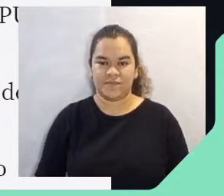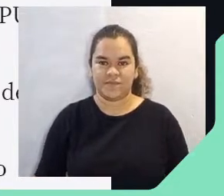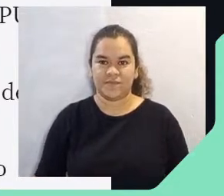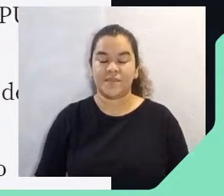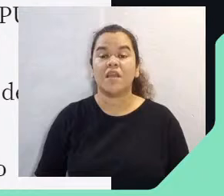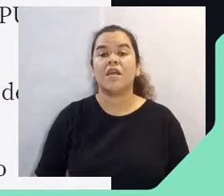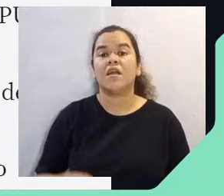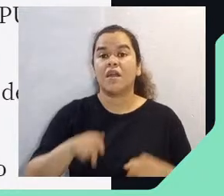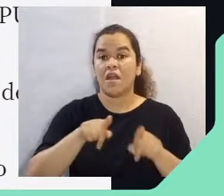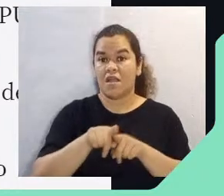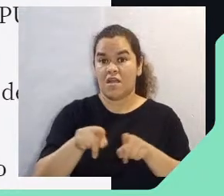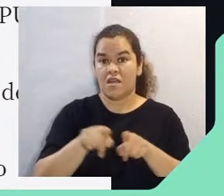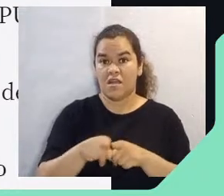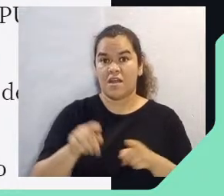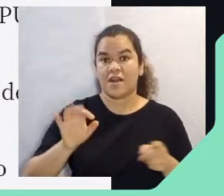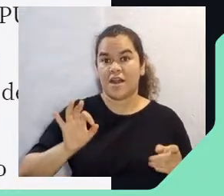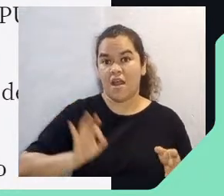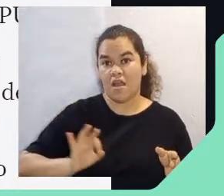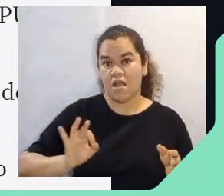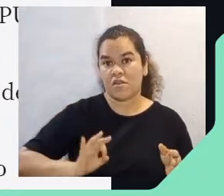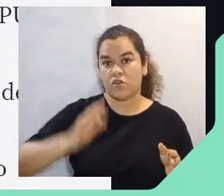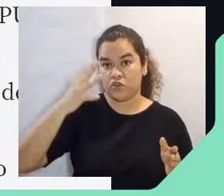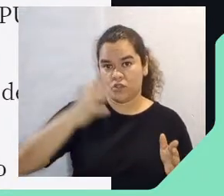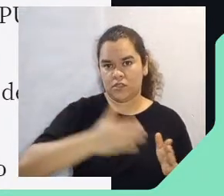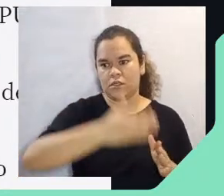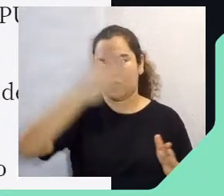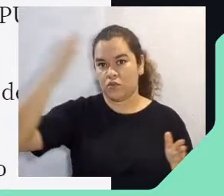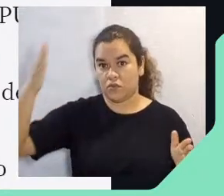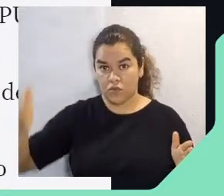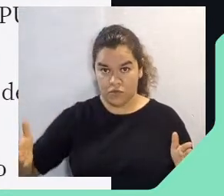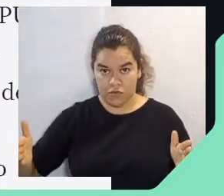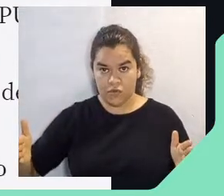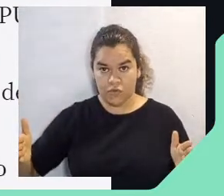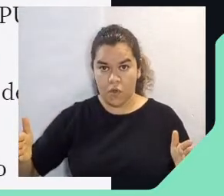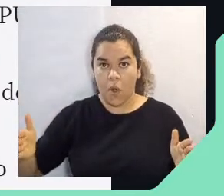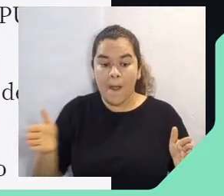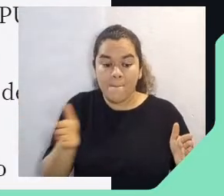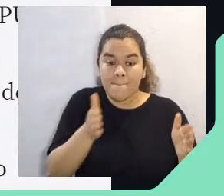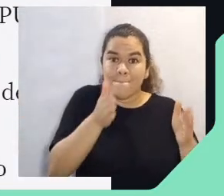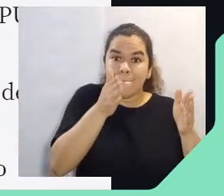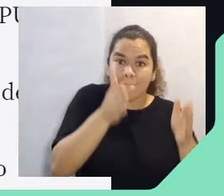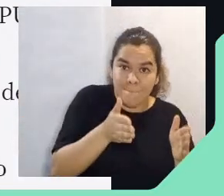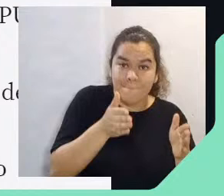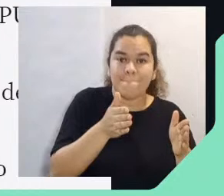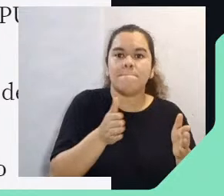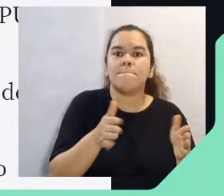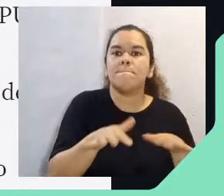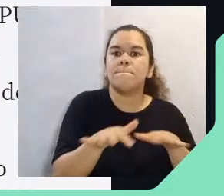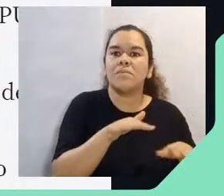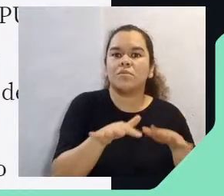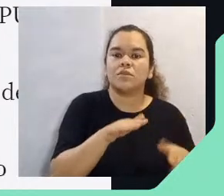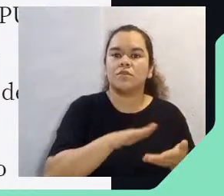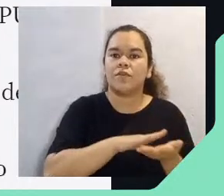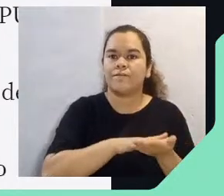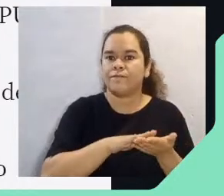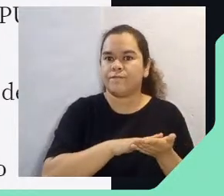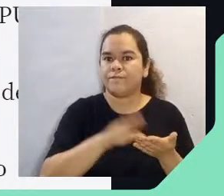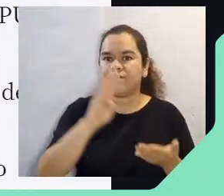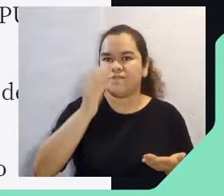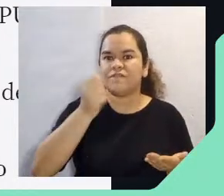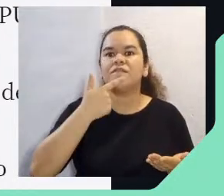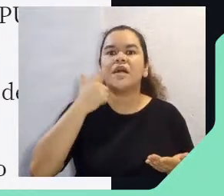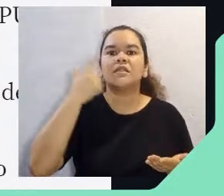divide en, tiene un ciclo básico, un primer tramo, que nos va a permitir